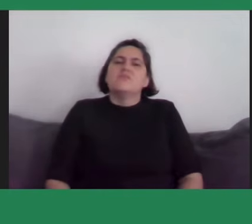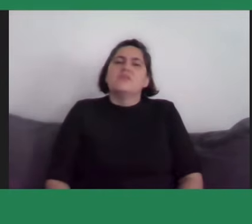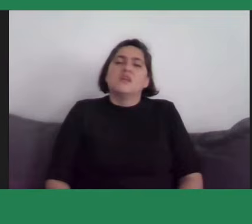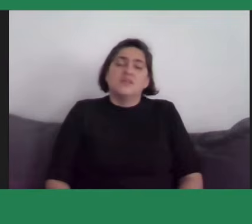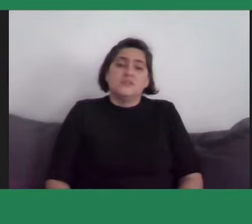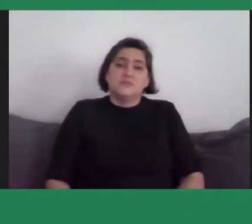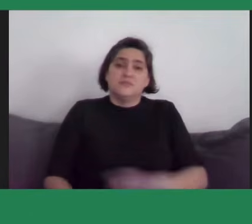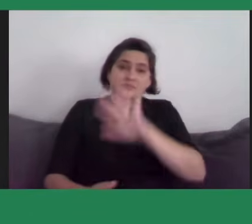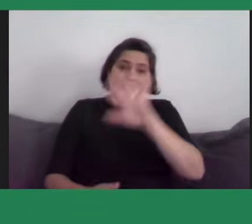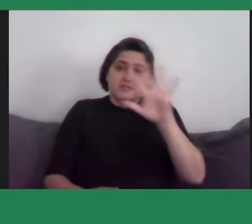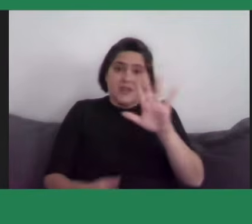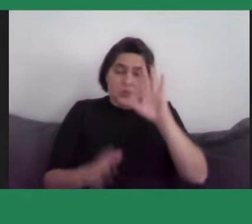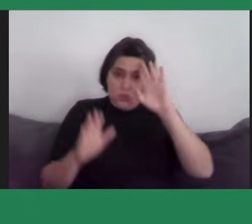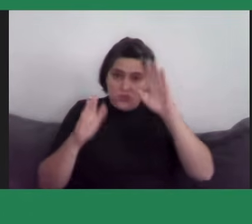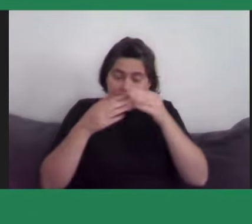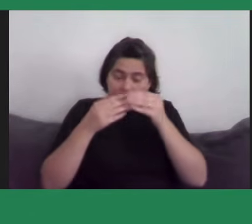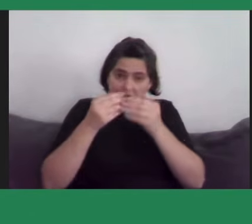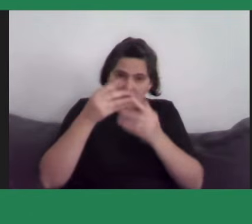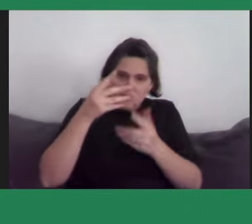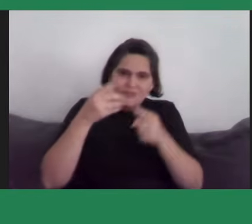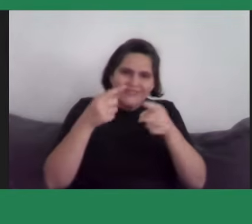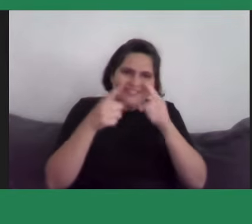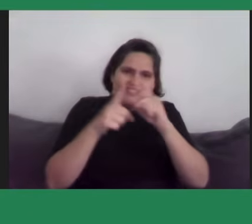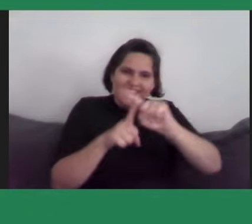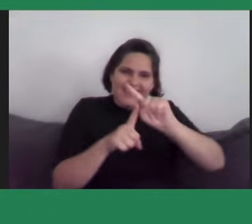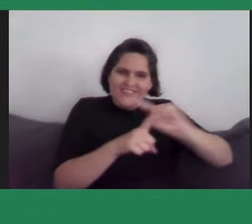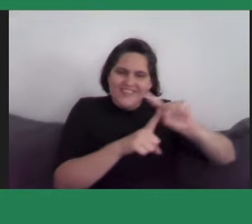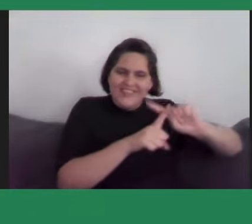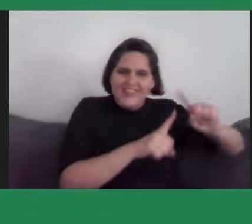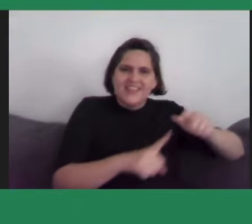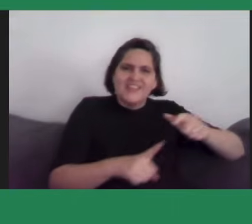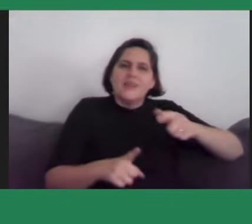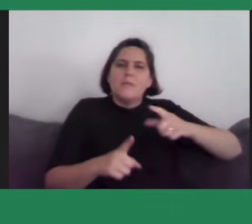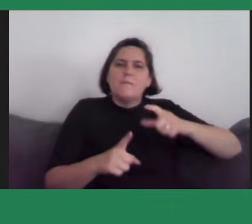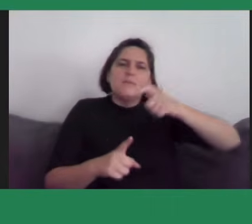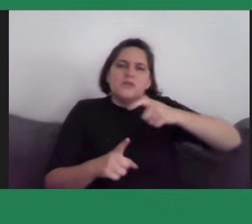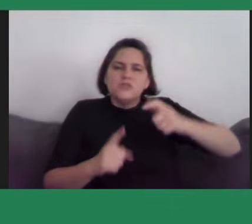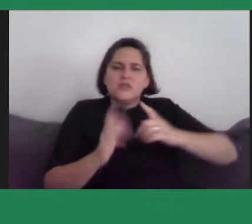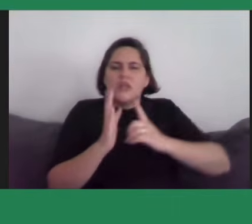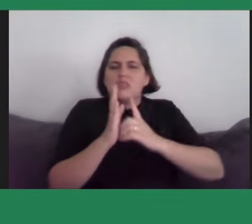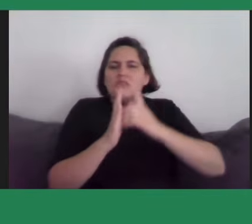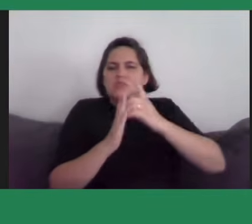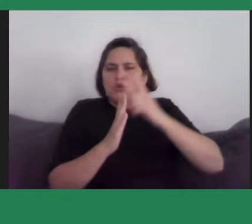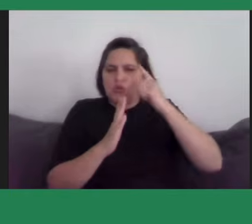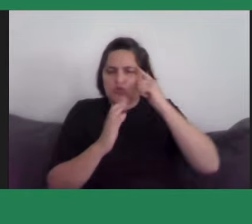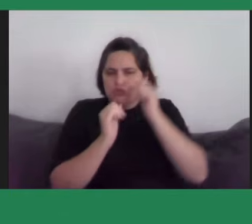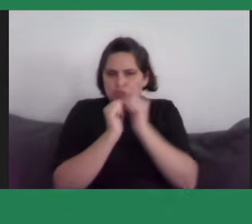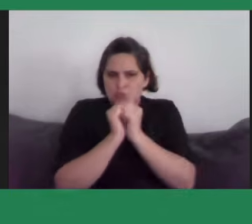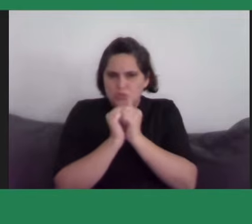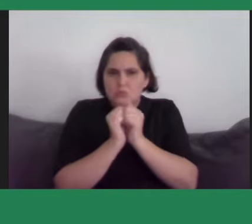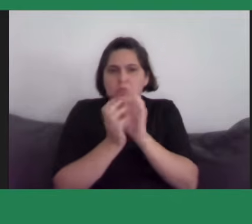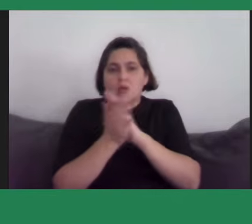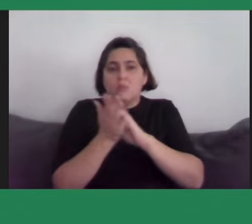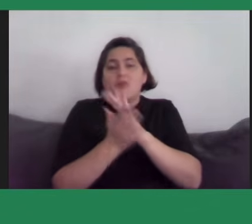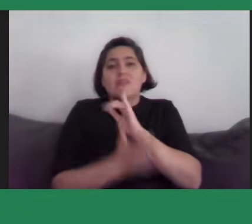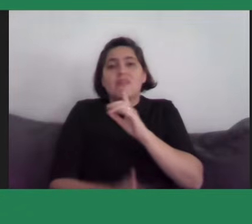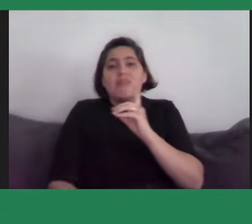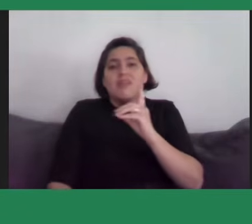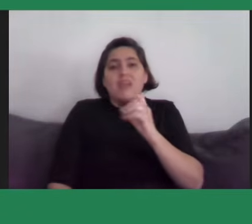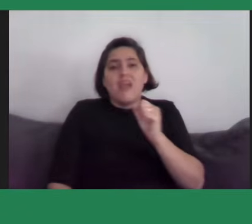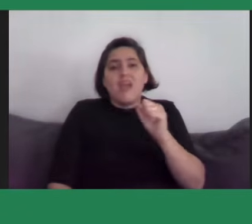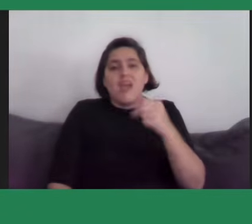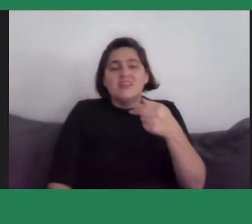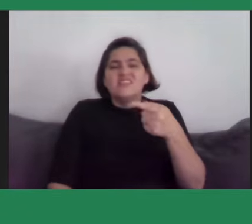los trastornos del neurodesarrollo, las diferentes condiciones del neurodesarrollo, como el déficit atencional, por ejemplo, que está